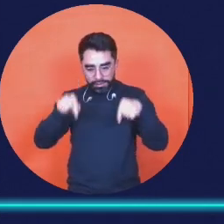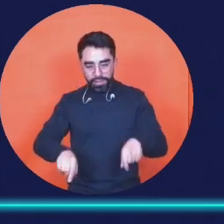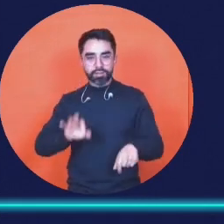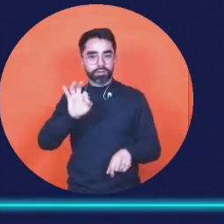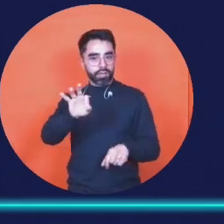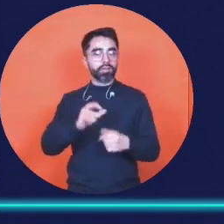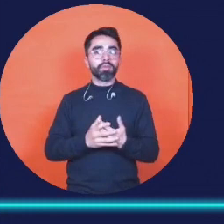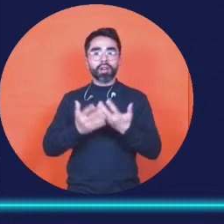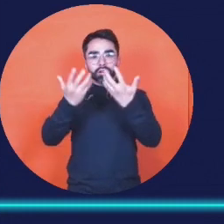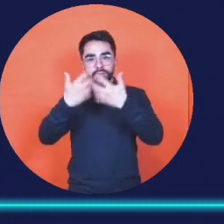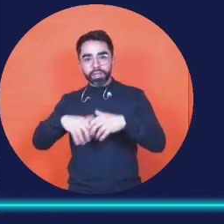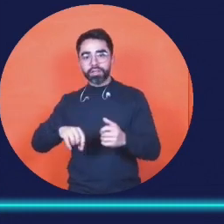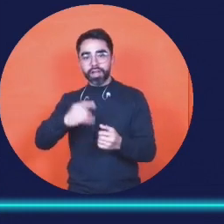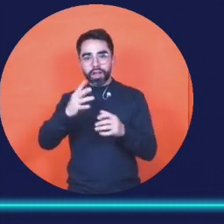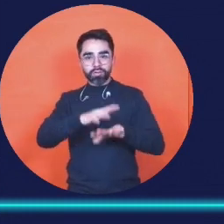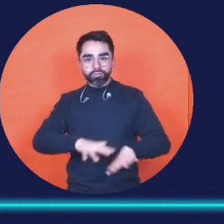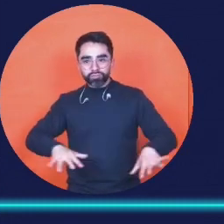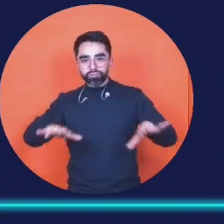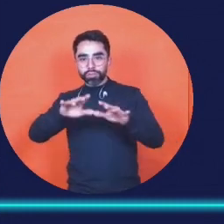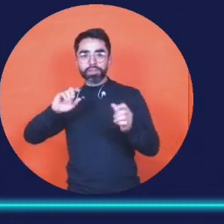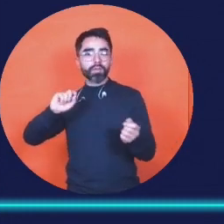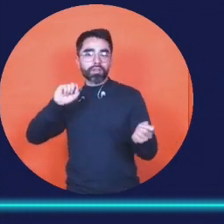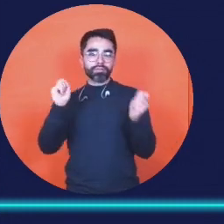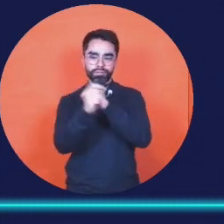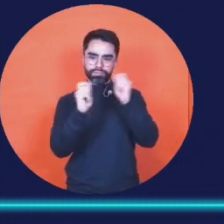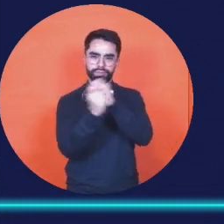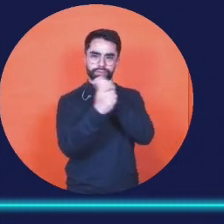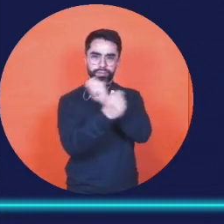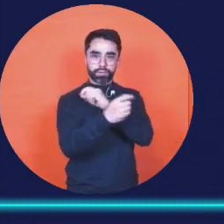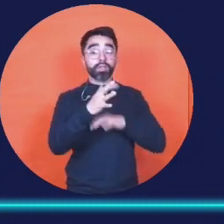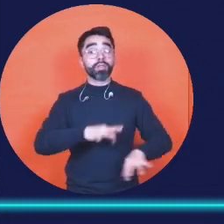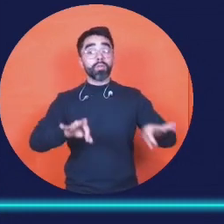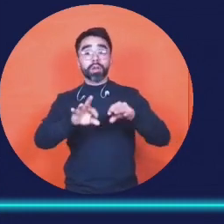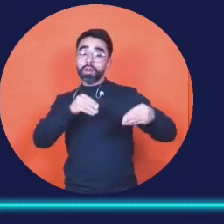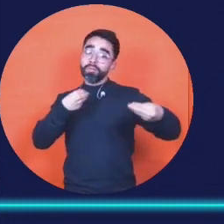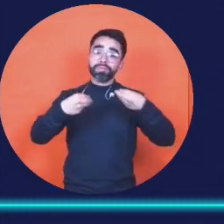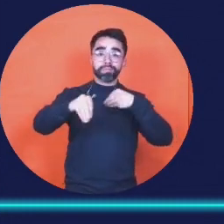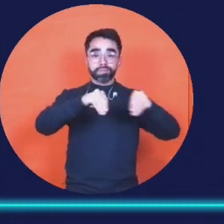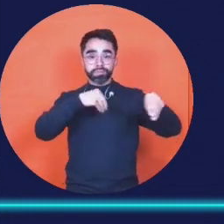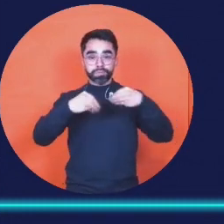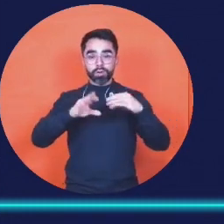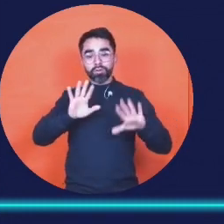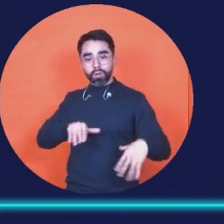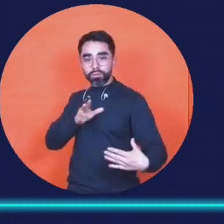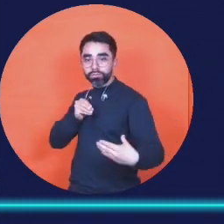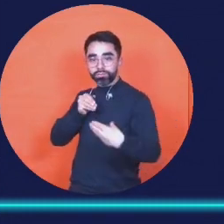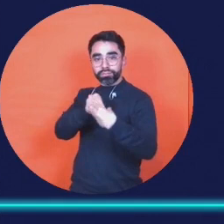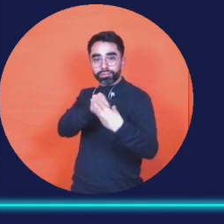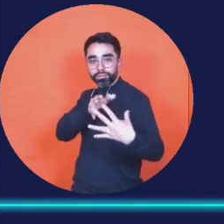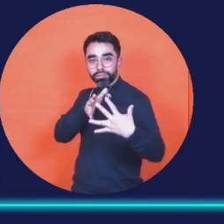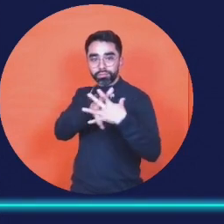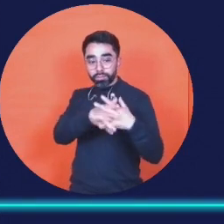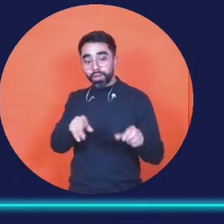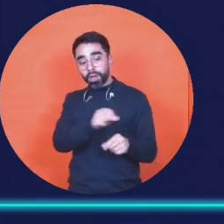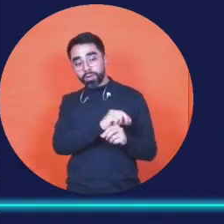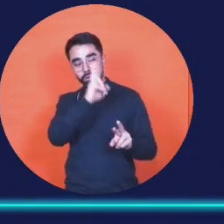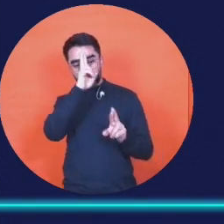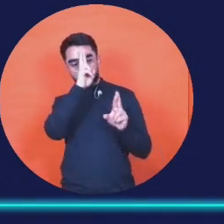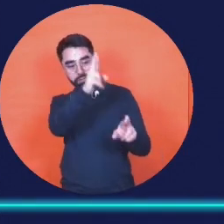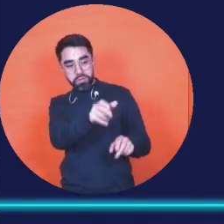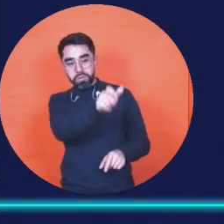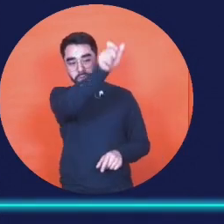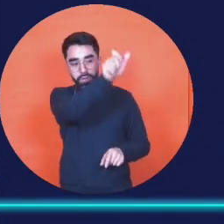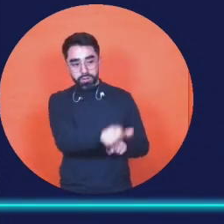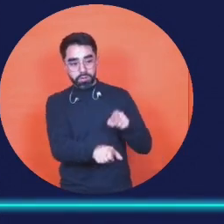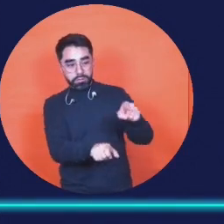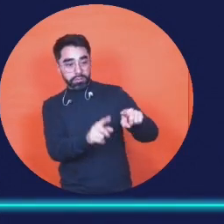cada 8 días. Entonces, la flexibilidad y la adaptabilidad es fundamental. El respeto por la individualidad y la diferencia, por lo que les decía,